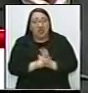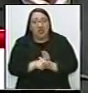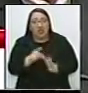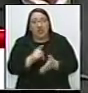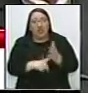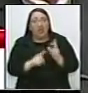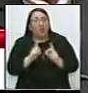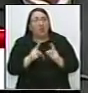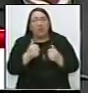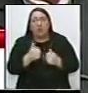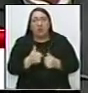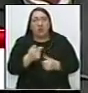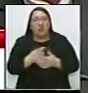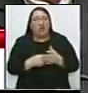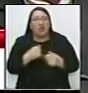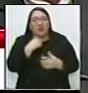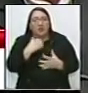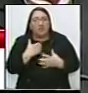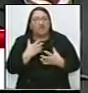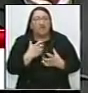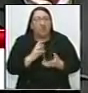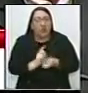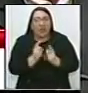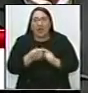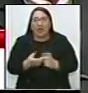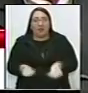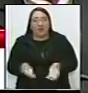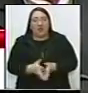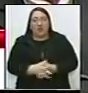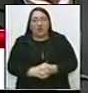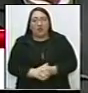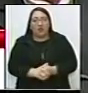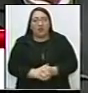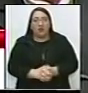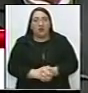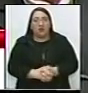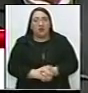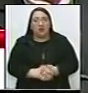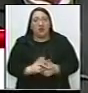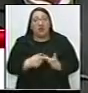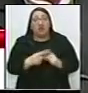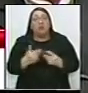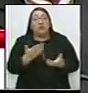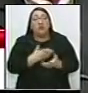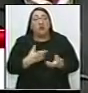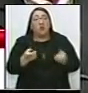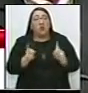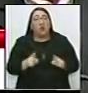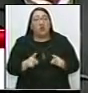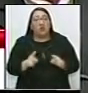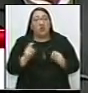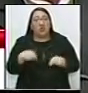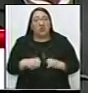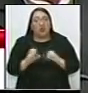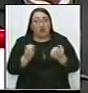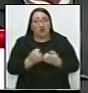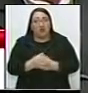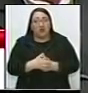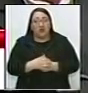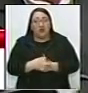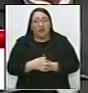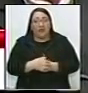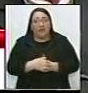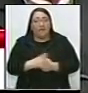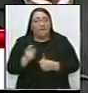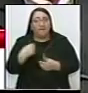son injustas y que no nos atrevemos a derogar. Y entonces, presidente, por ejemplo, cuando este Congreso no